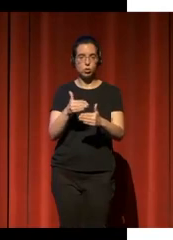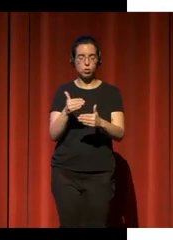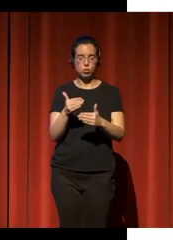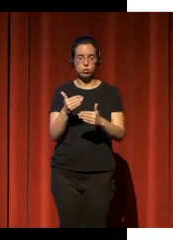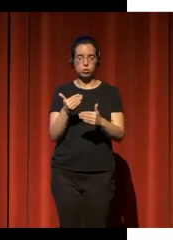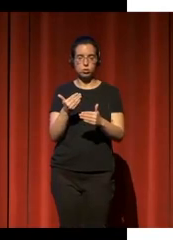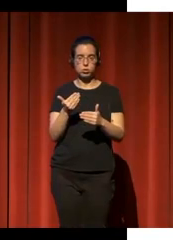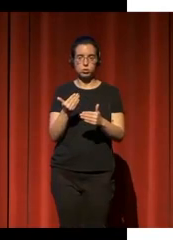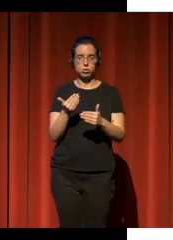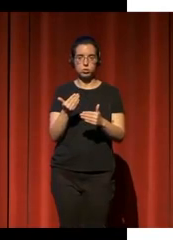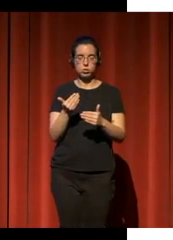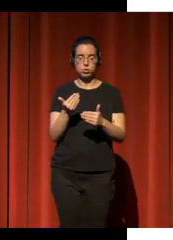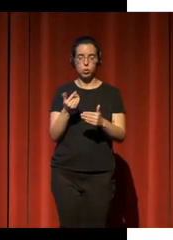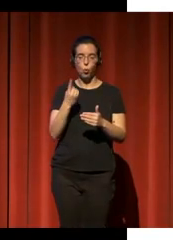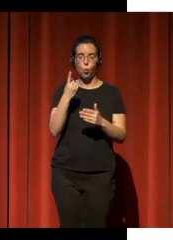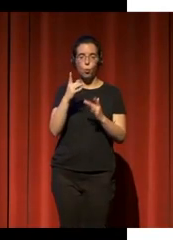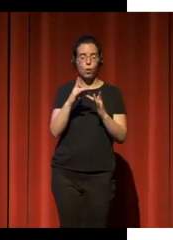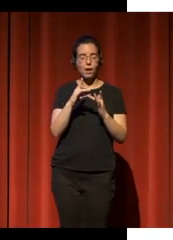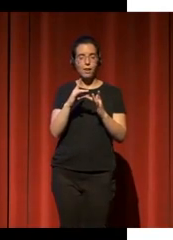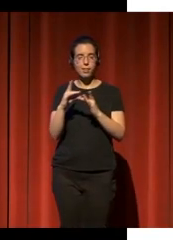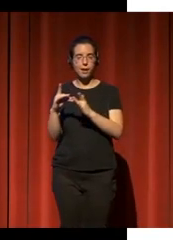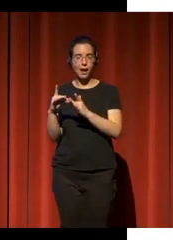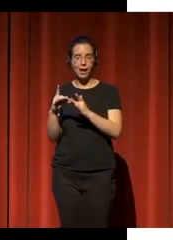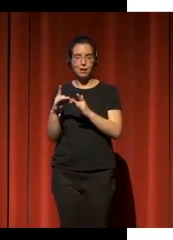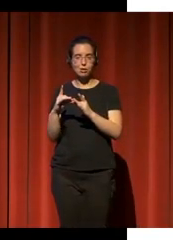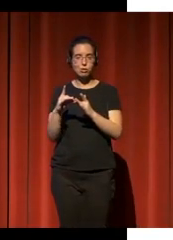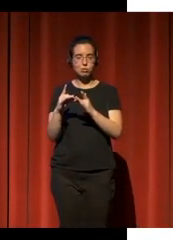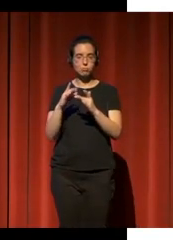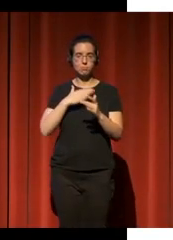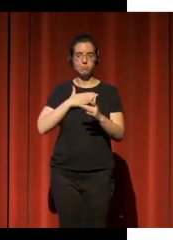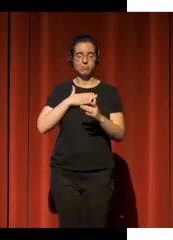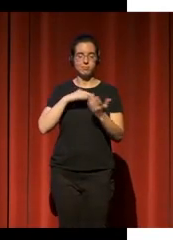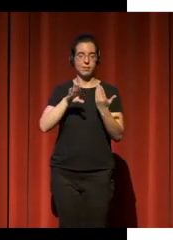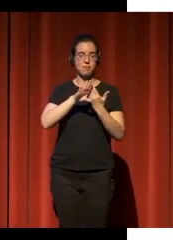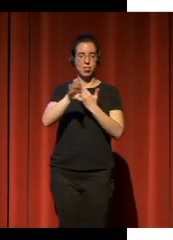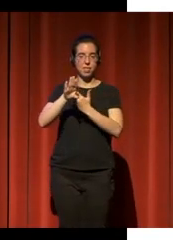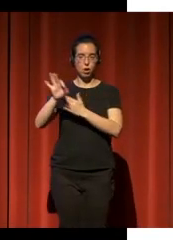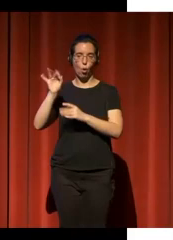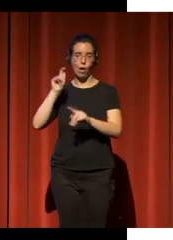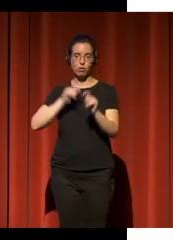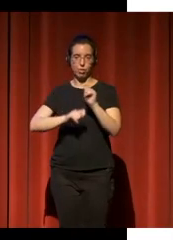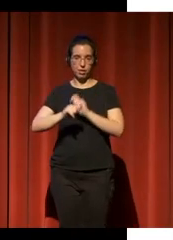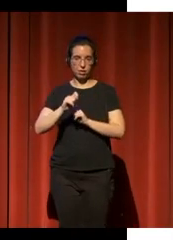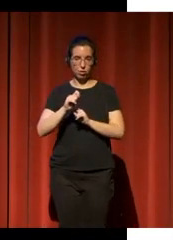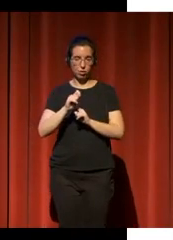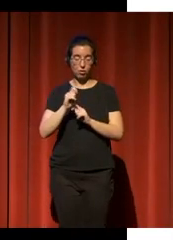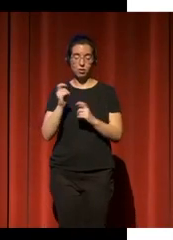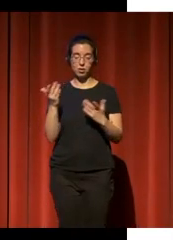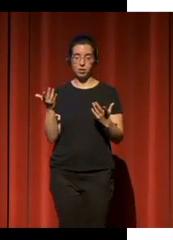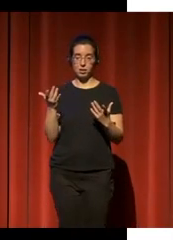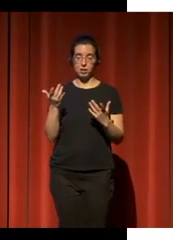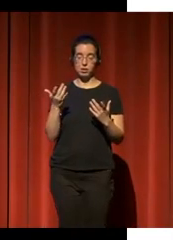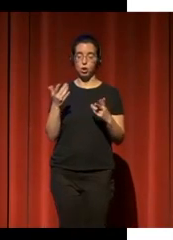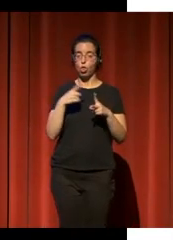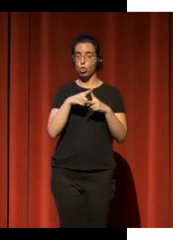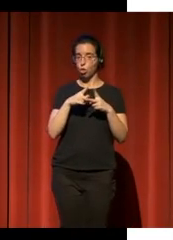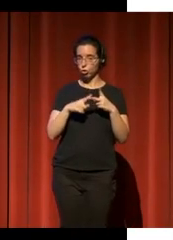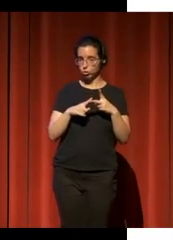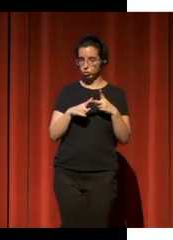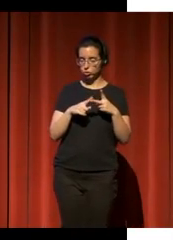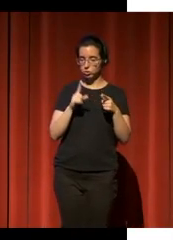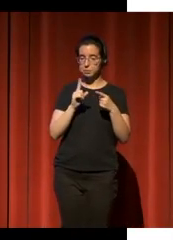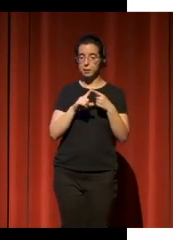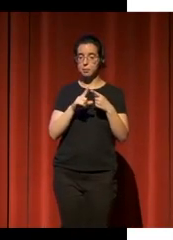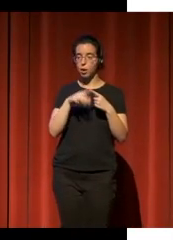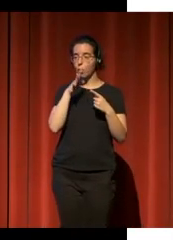tienen e un liderazgo vecinal o asociativo y esto en dos sentidos en primer lugar eh Porque son